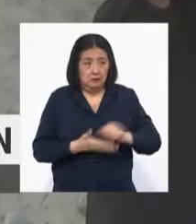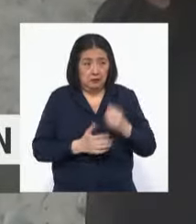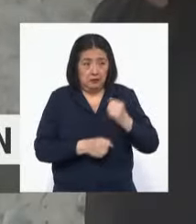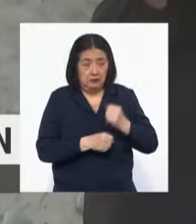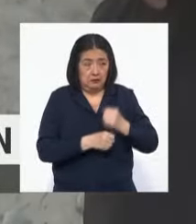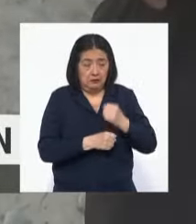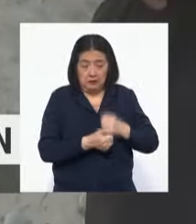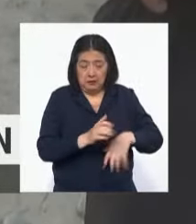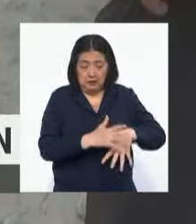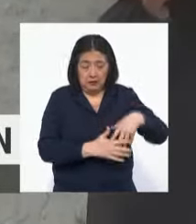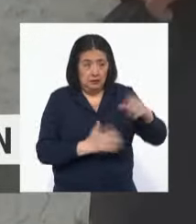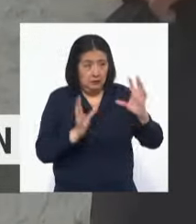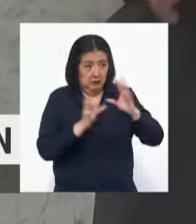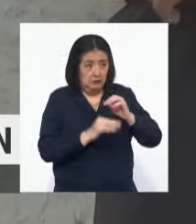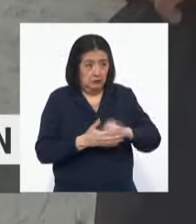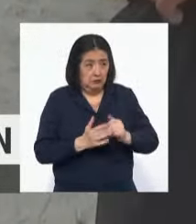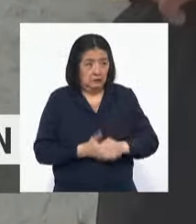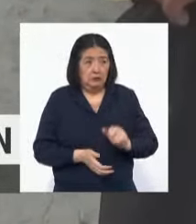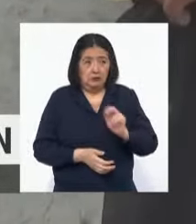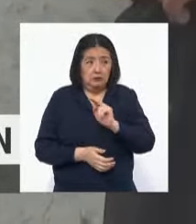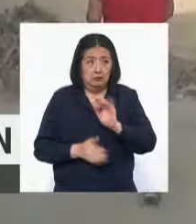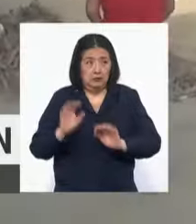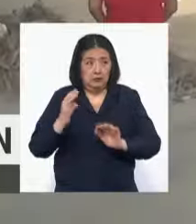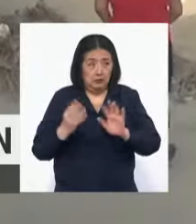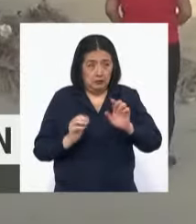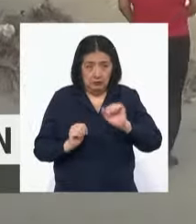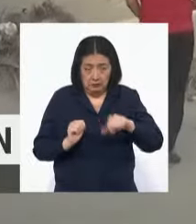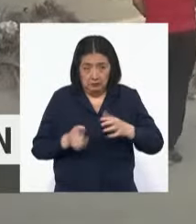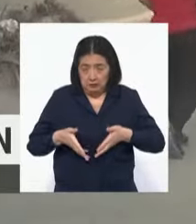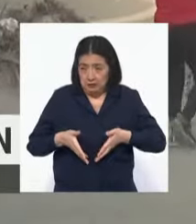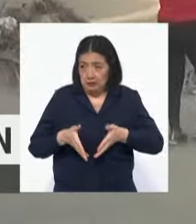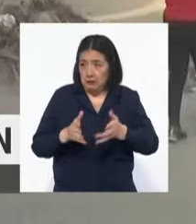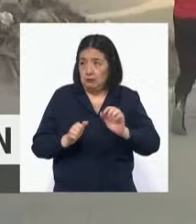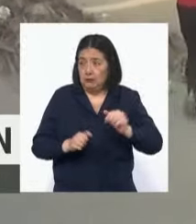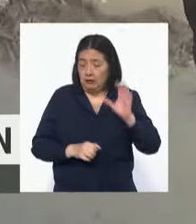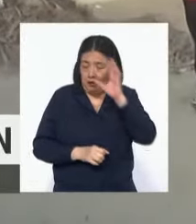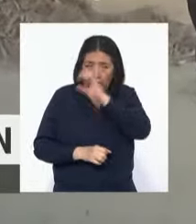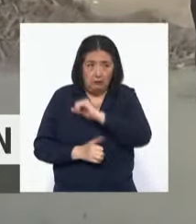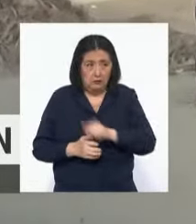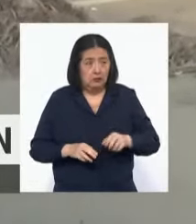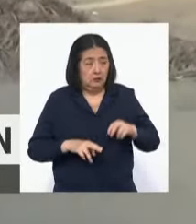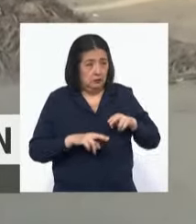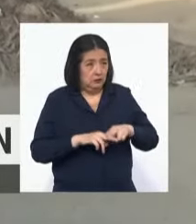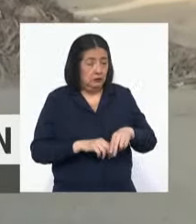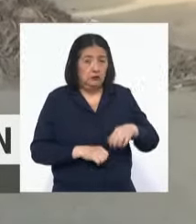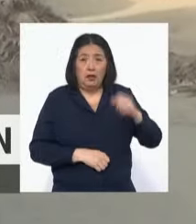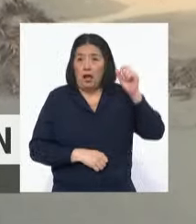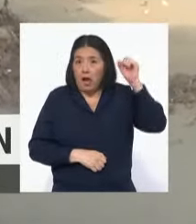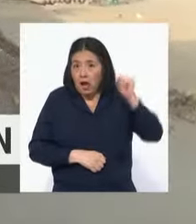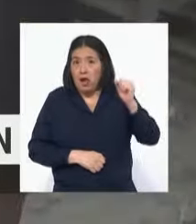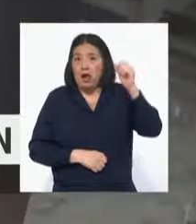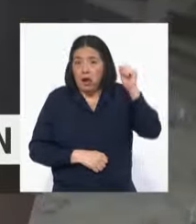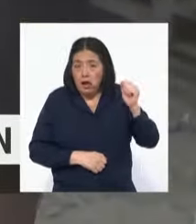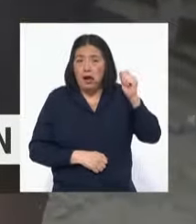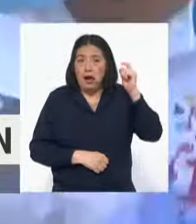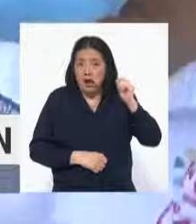de la noche y a la altura del kilómetro 19 en la carretera central. No se habría percatado que el tren daba la advertencia de su